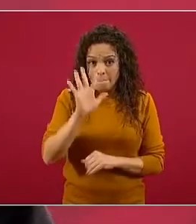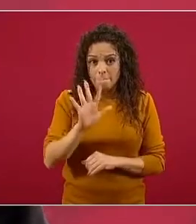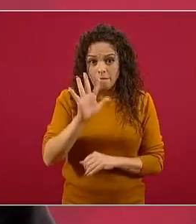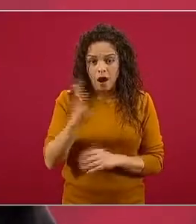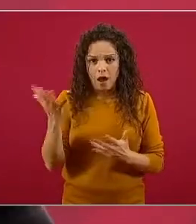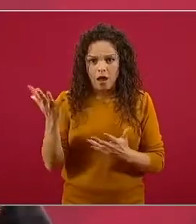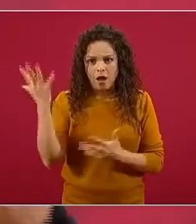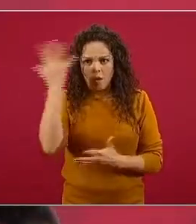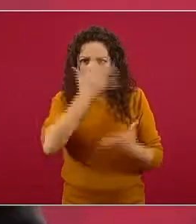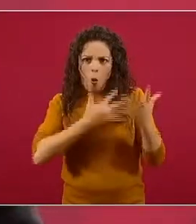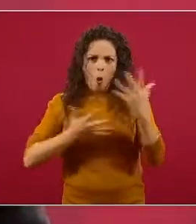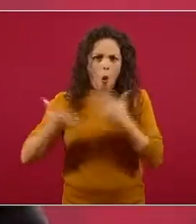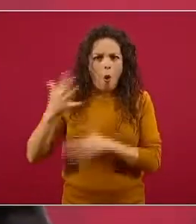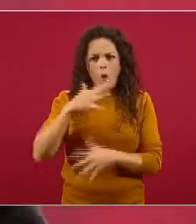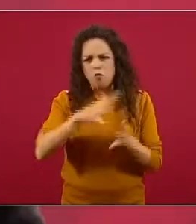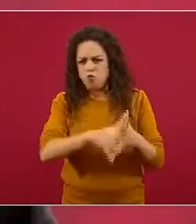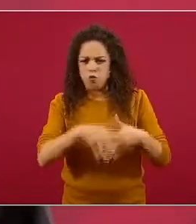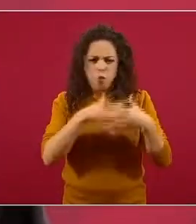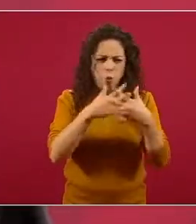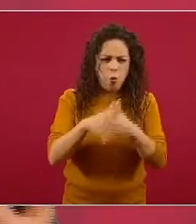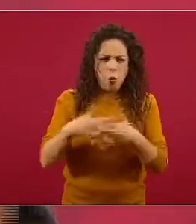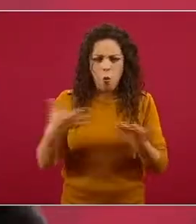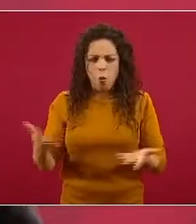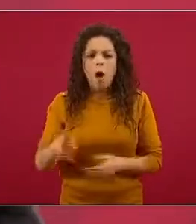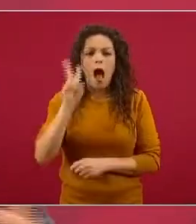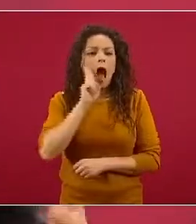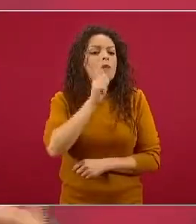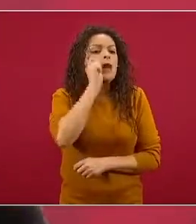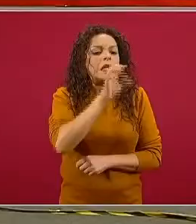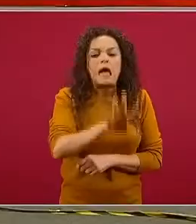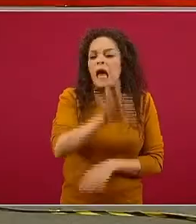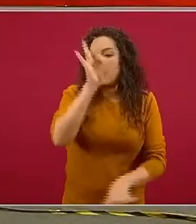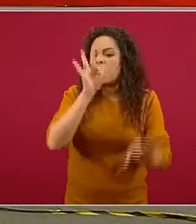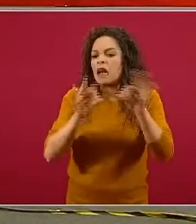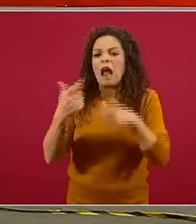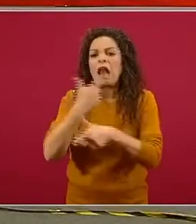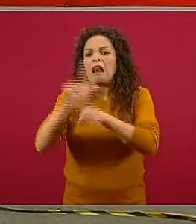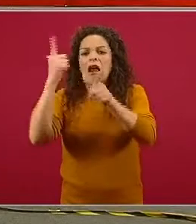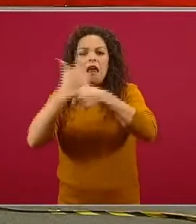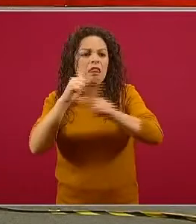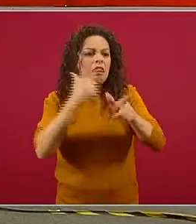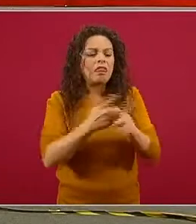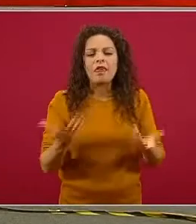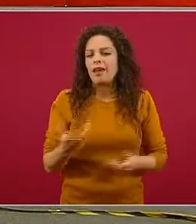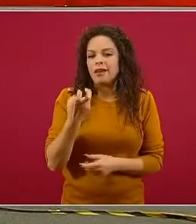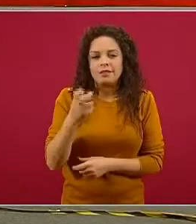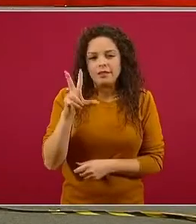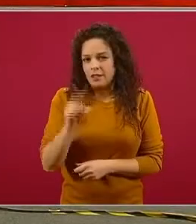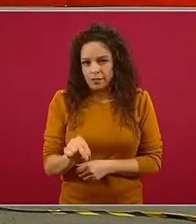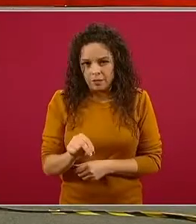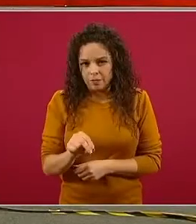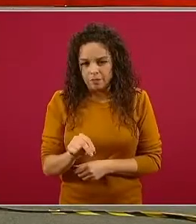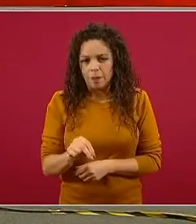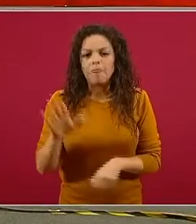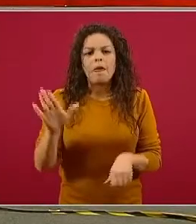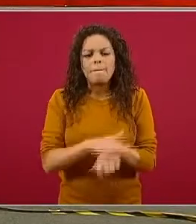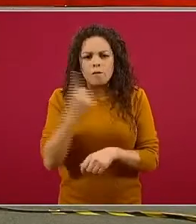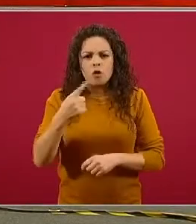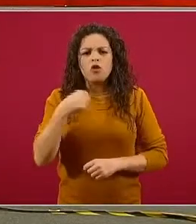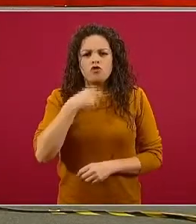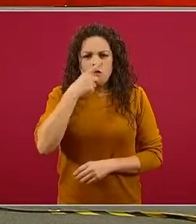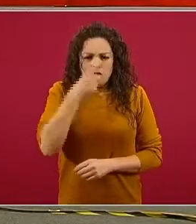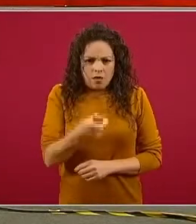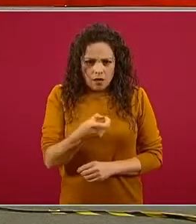es algo que se haga a voluntad, a ver quién se apunta y qué ocurre. Lo digo porque esta expresión, sé que no lo hace con